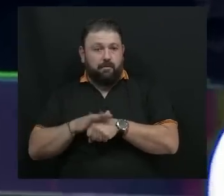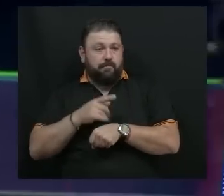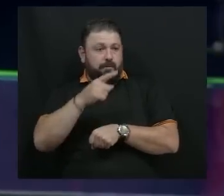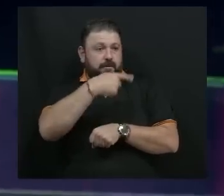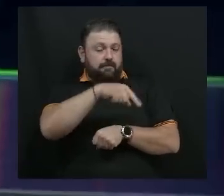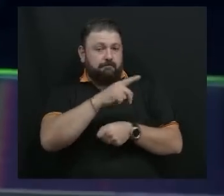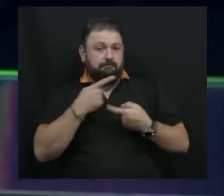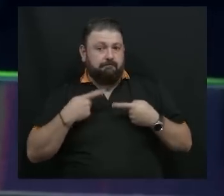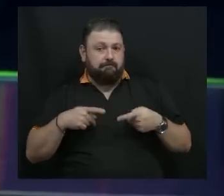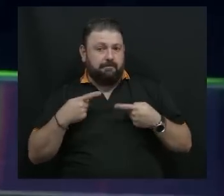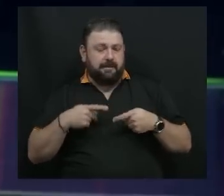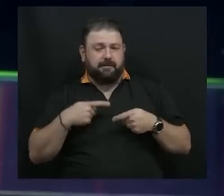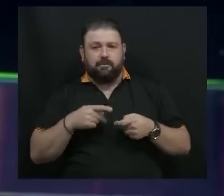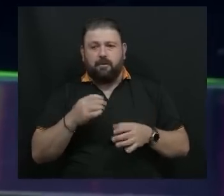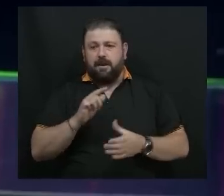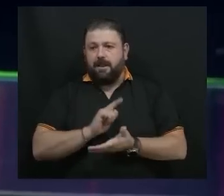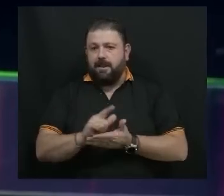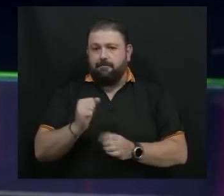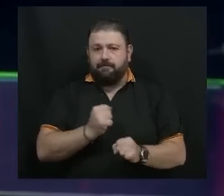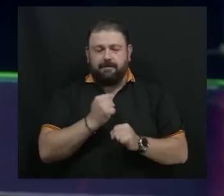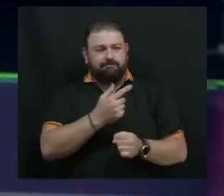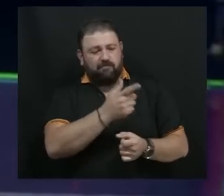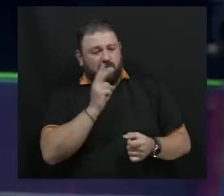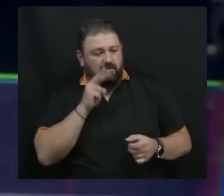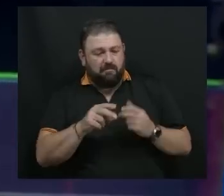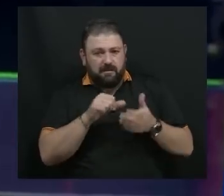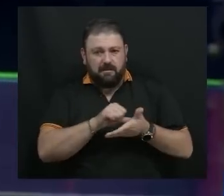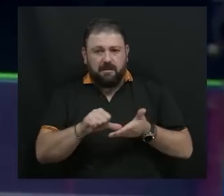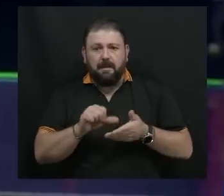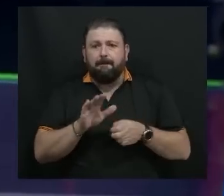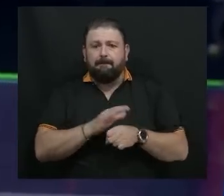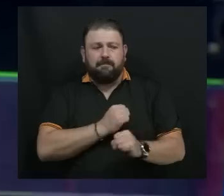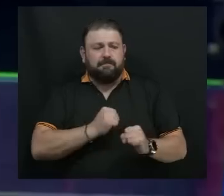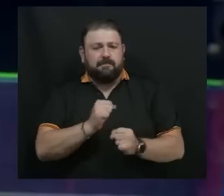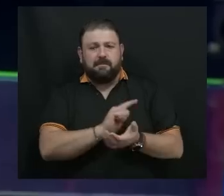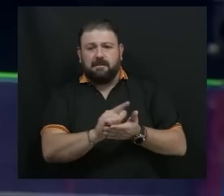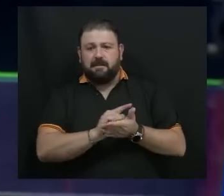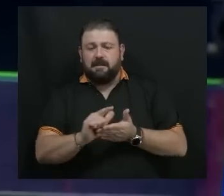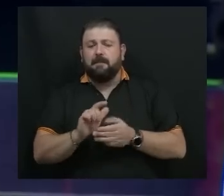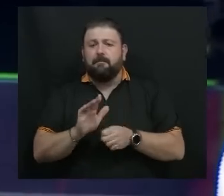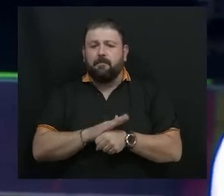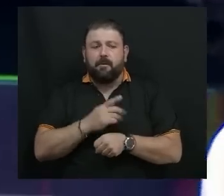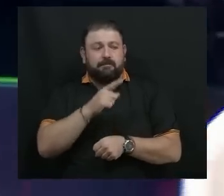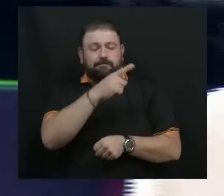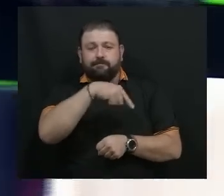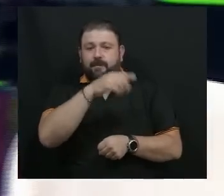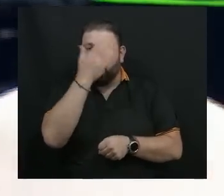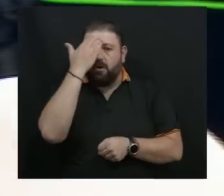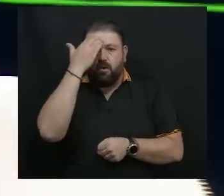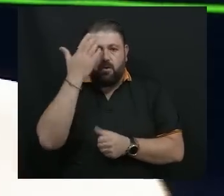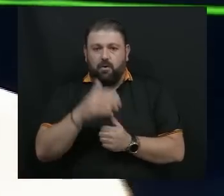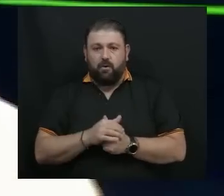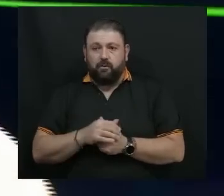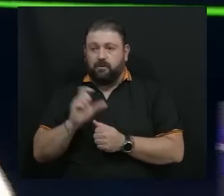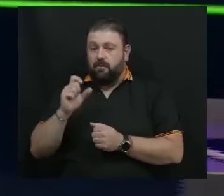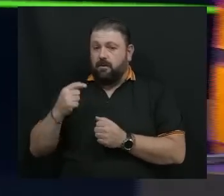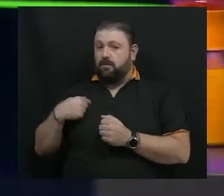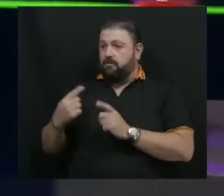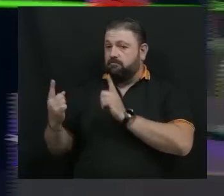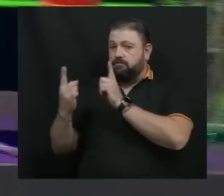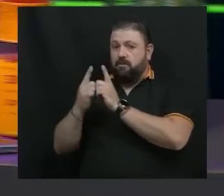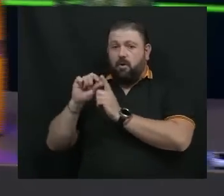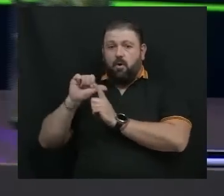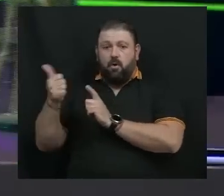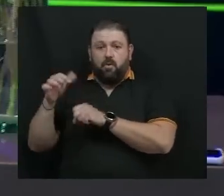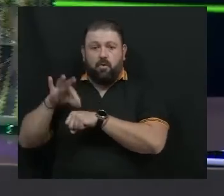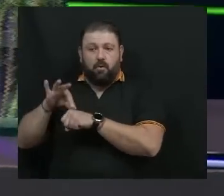con la chica que hace el aseo. ¿Por qué? Porque ya no conoce, no sabe de esos términos. Entonces, cuando te critiquen y te juzguen y se burlen